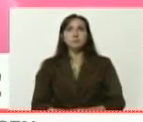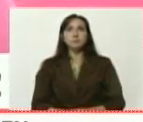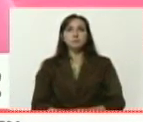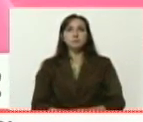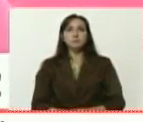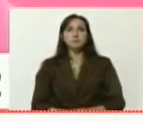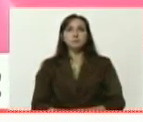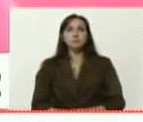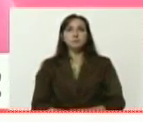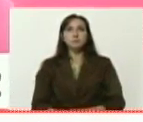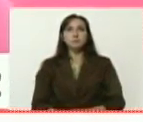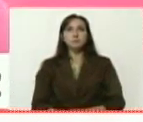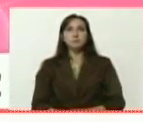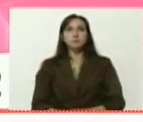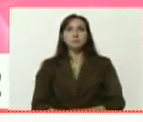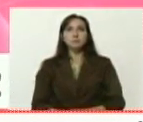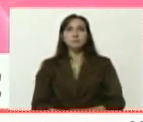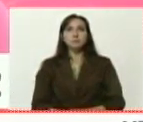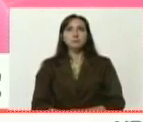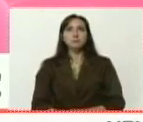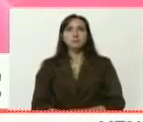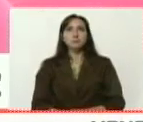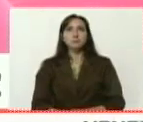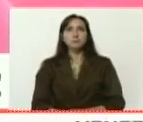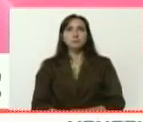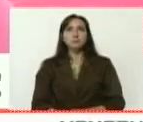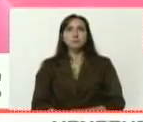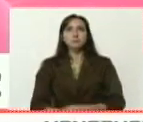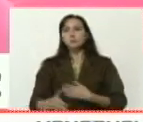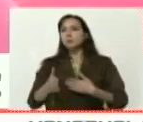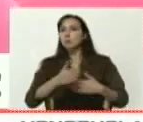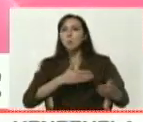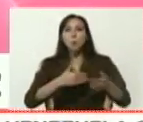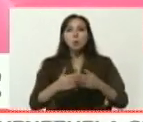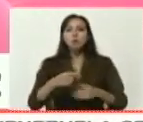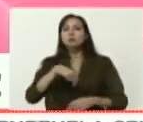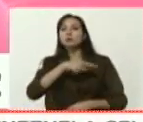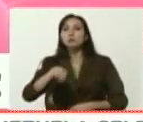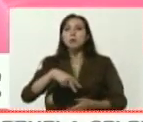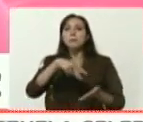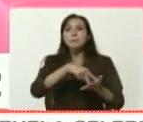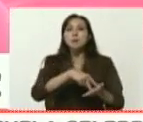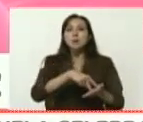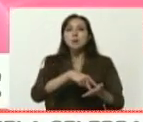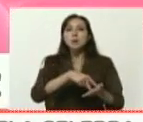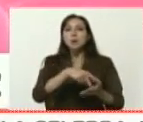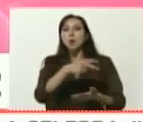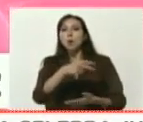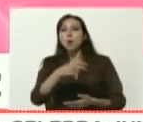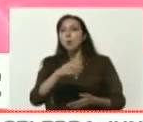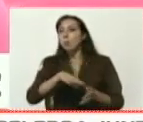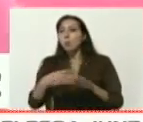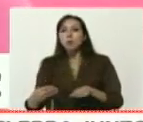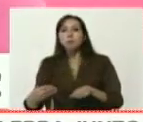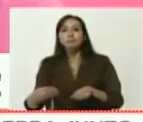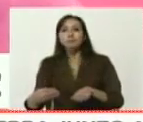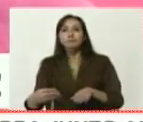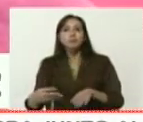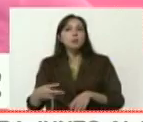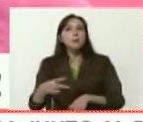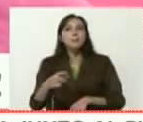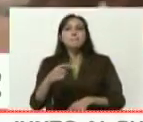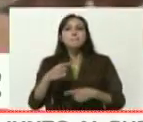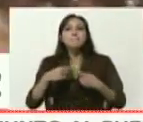Parafraseando, de pie o muertos, jamás de rodillas. Y ese es el ejemplo que ha